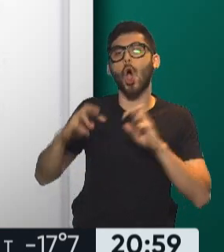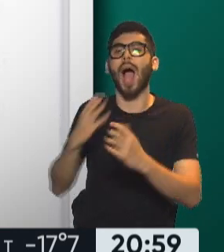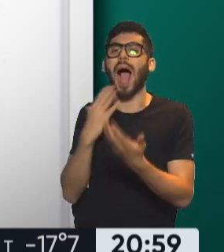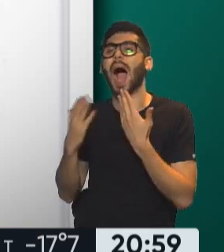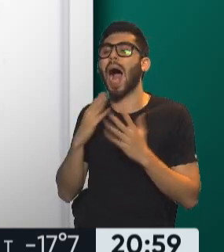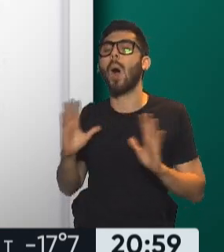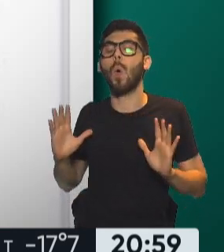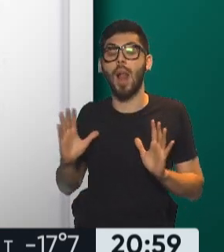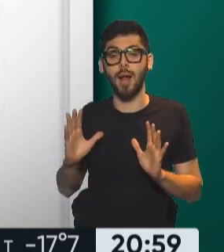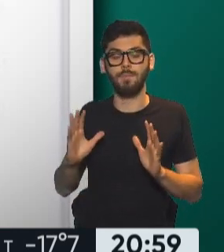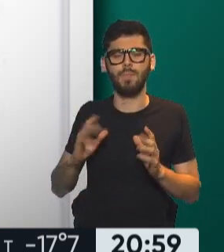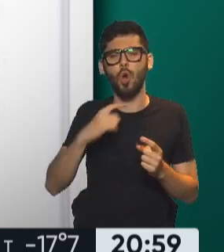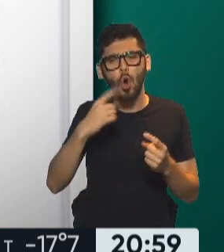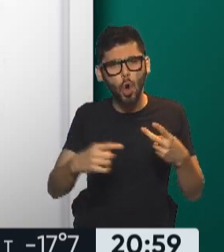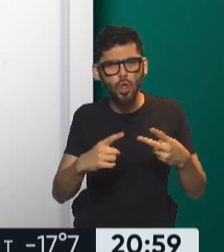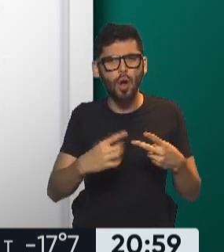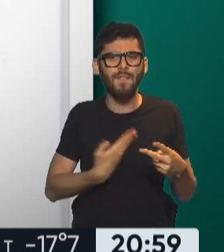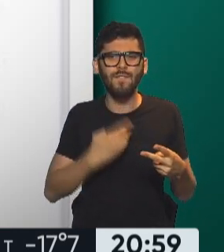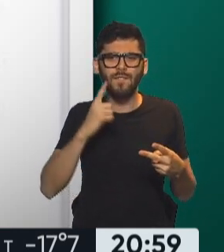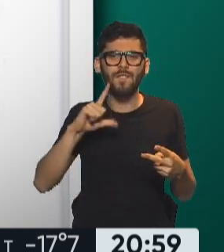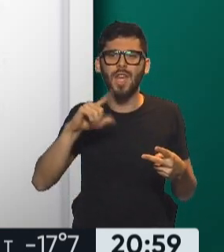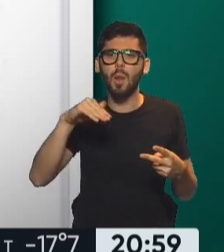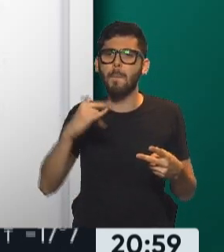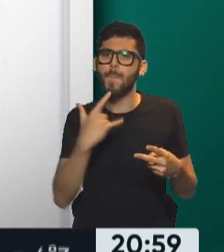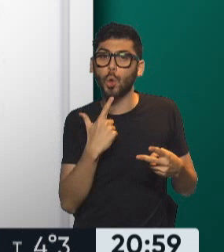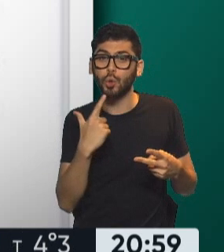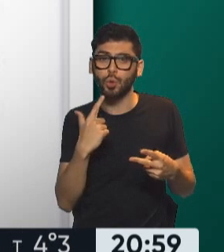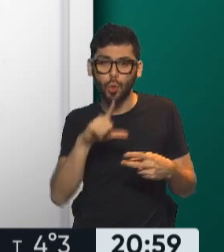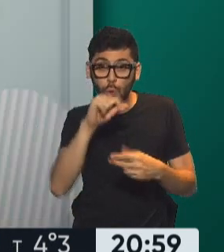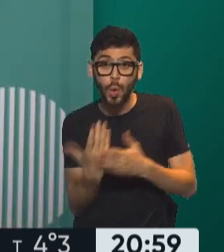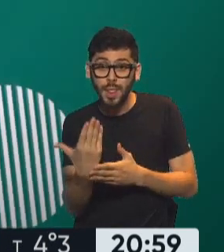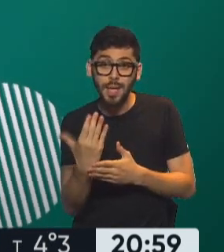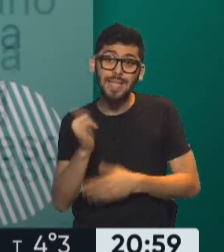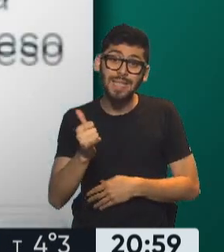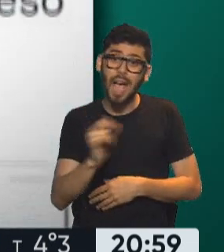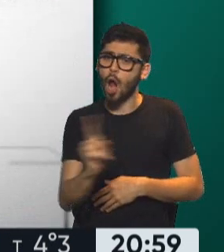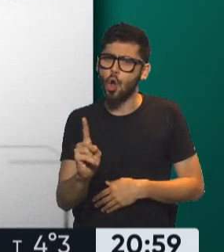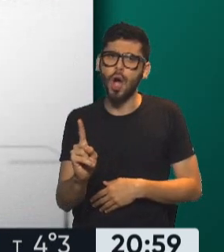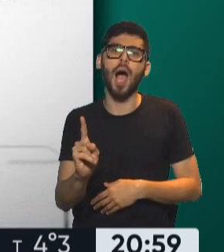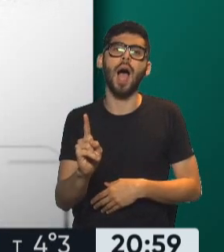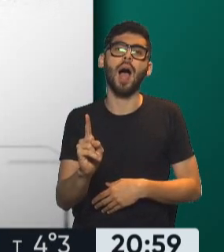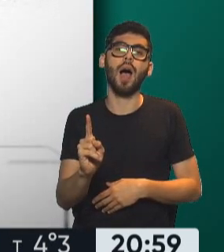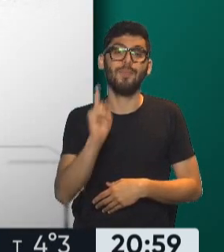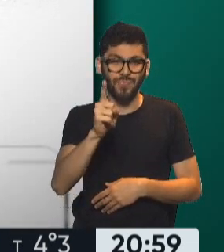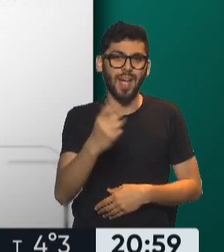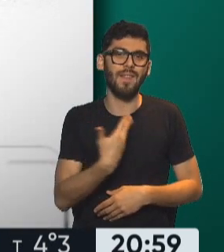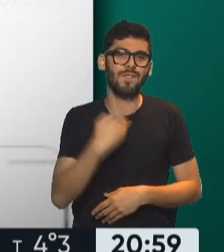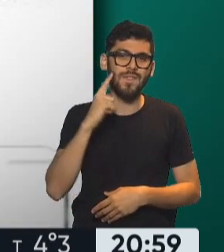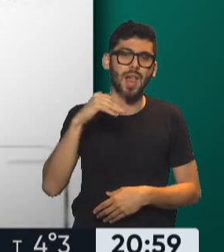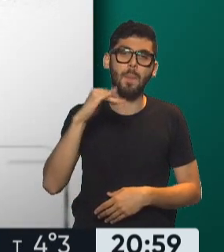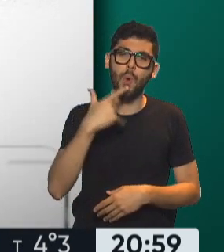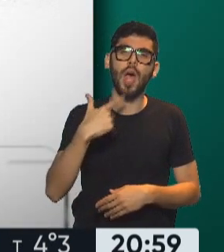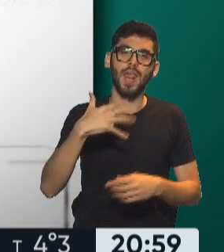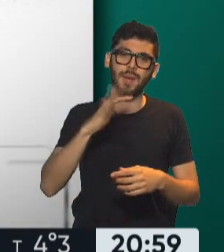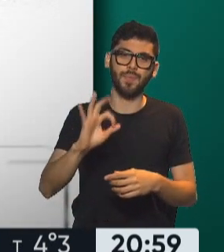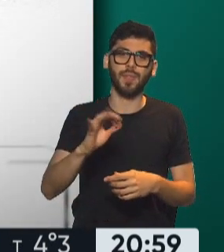Y no sé si hay uno más. ¿Está el de Filmus también? Sí, ¿no? Ok, bueno, pero ahí está, mira, para que se entienda.